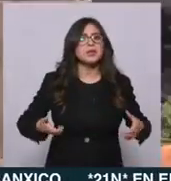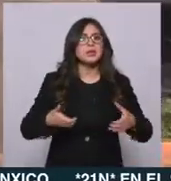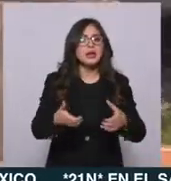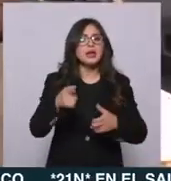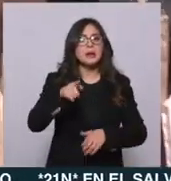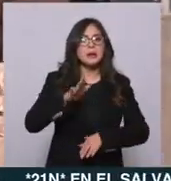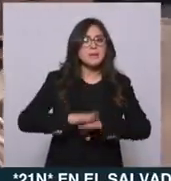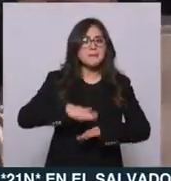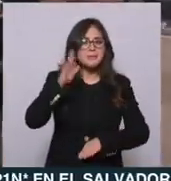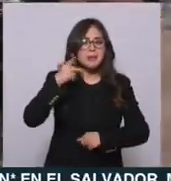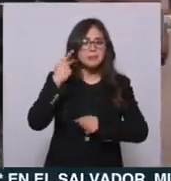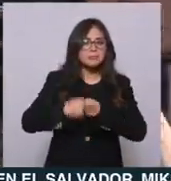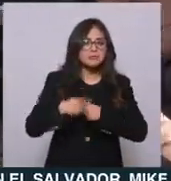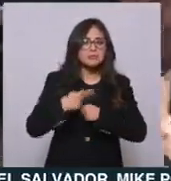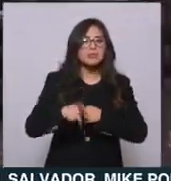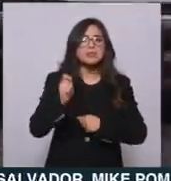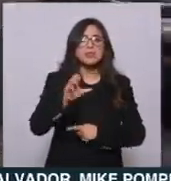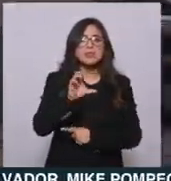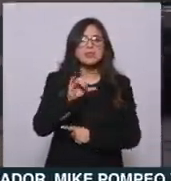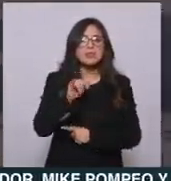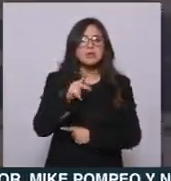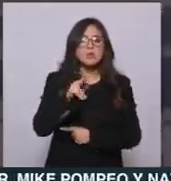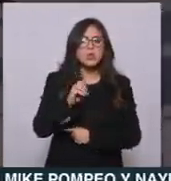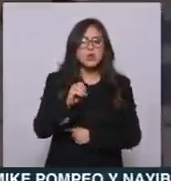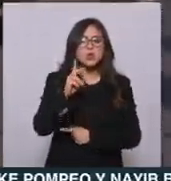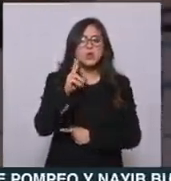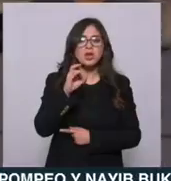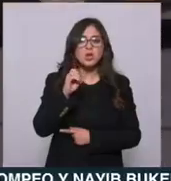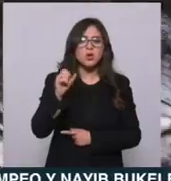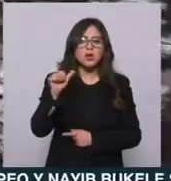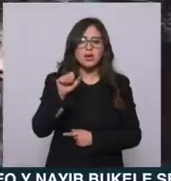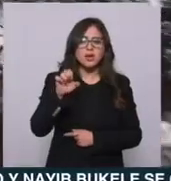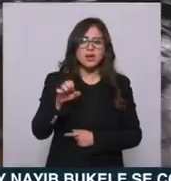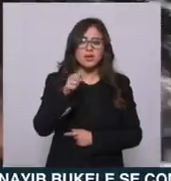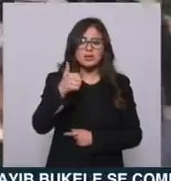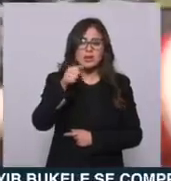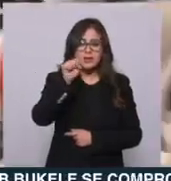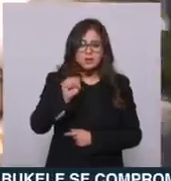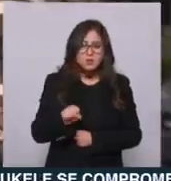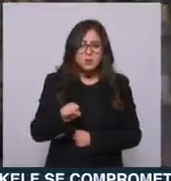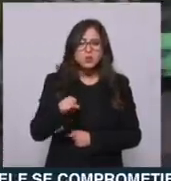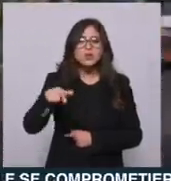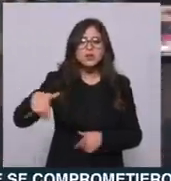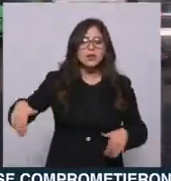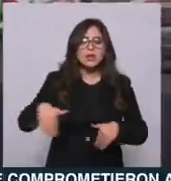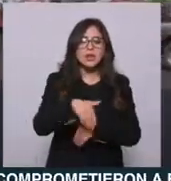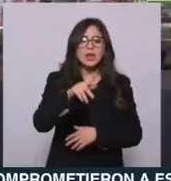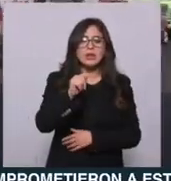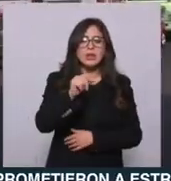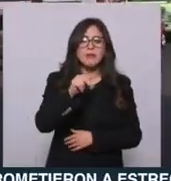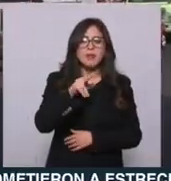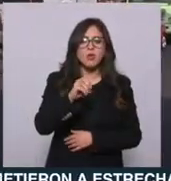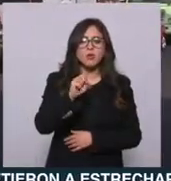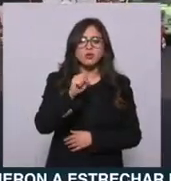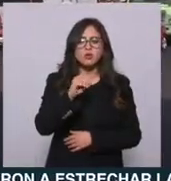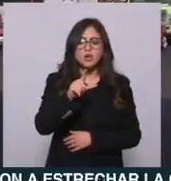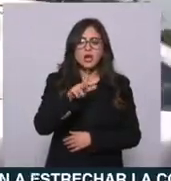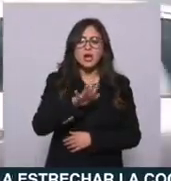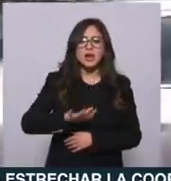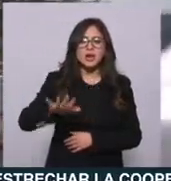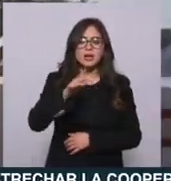índice delictivo registra es el de Circuito Interior Río Churubusco y Eje 6 Sur, en Trabajadores Sociales en